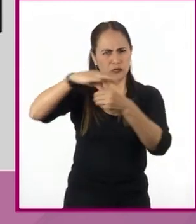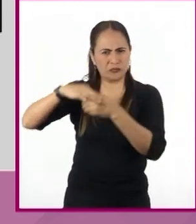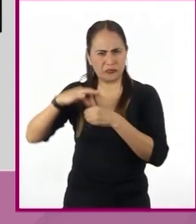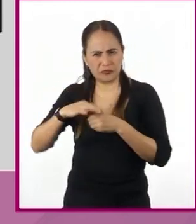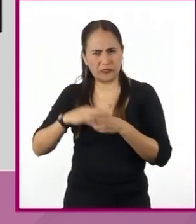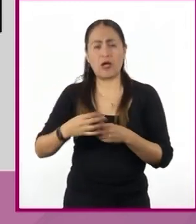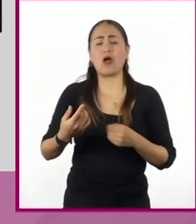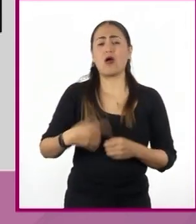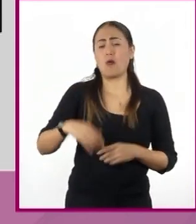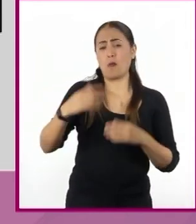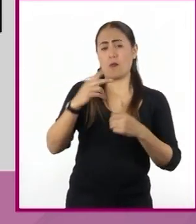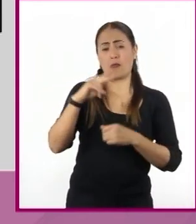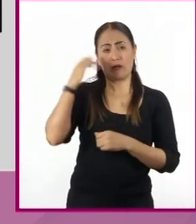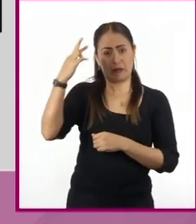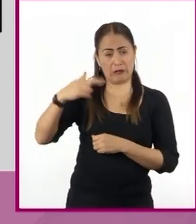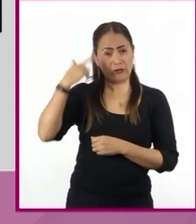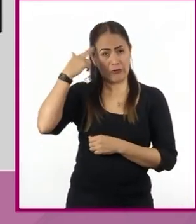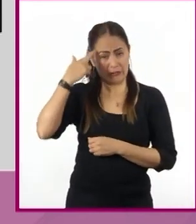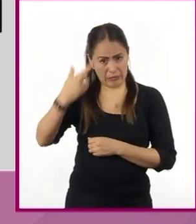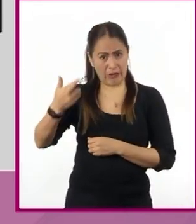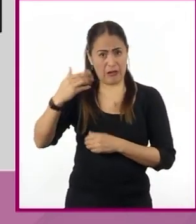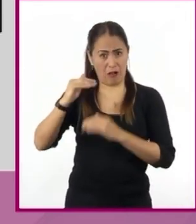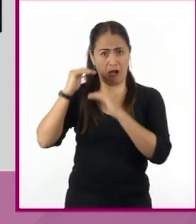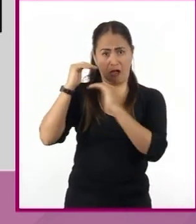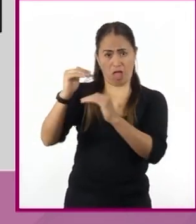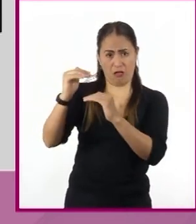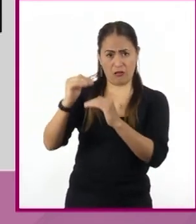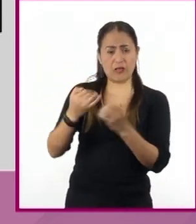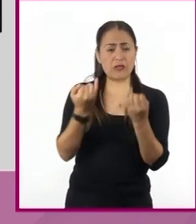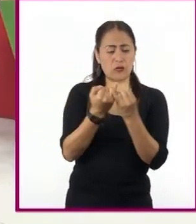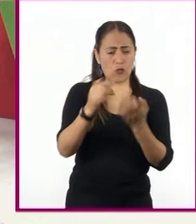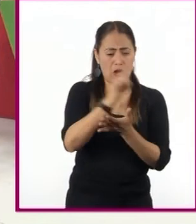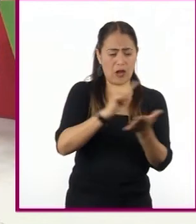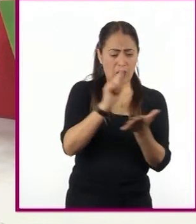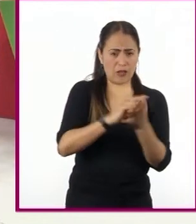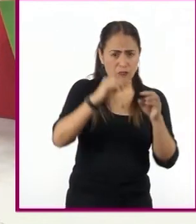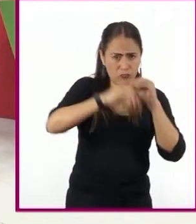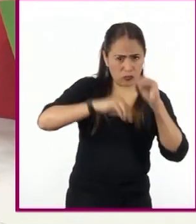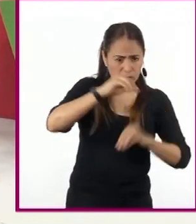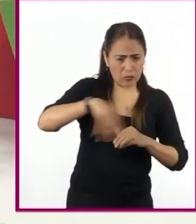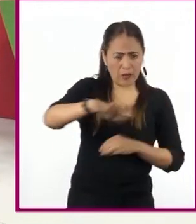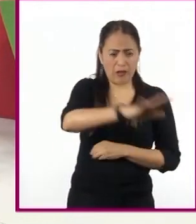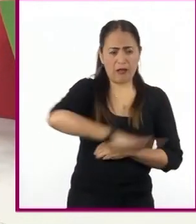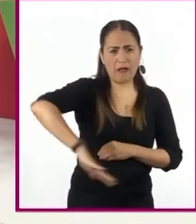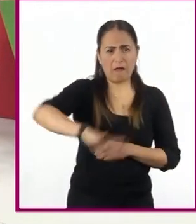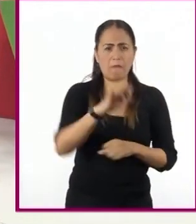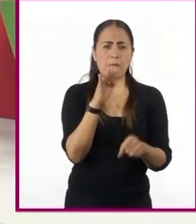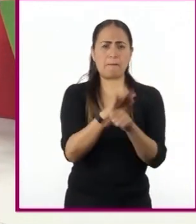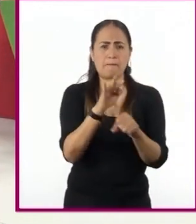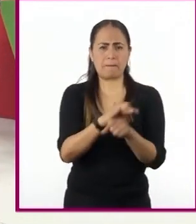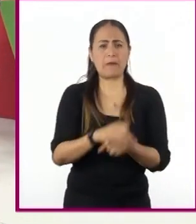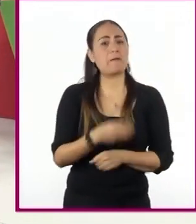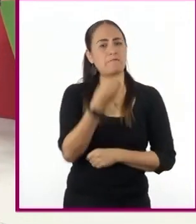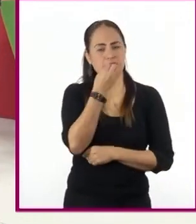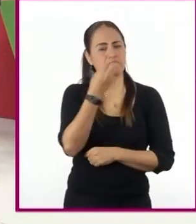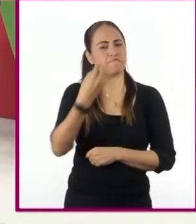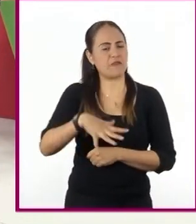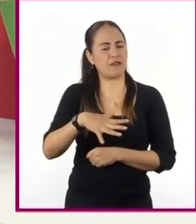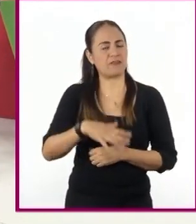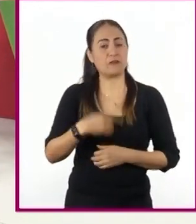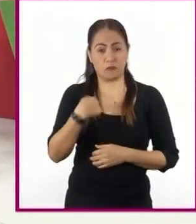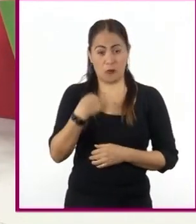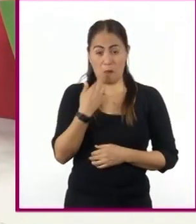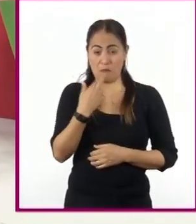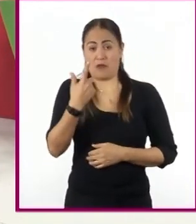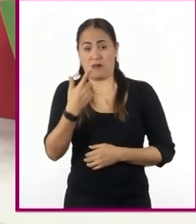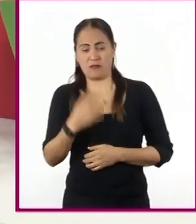el poder del rey y hacer las leyes que beneficiaron a la burguesía. Genial. Yo no lo hubiera podido decir mejor.